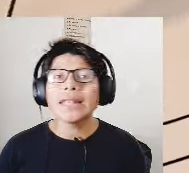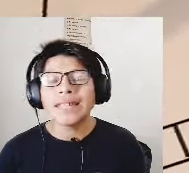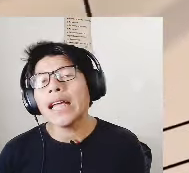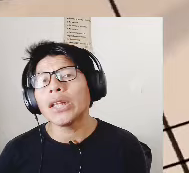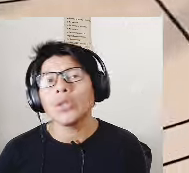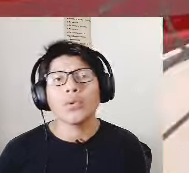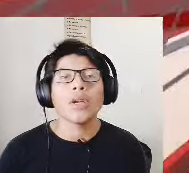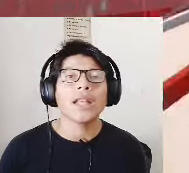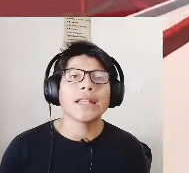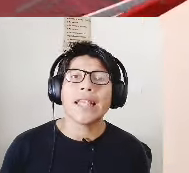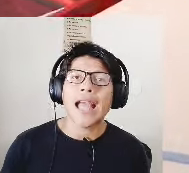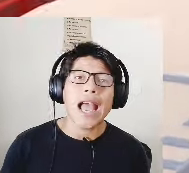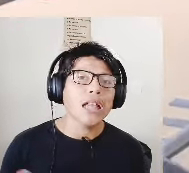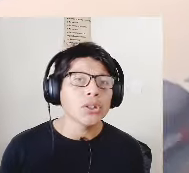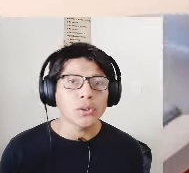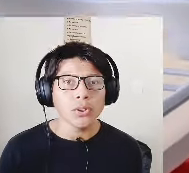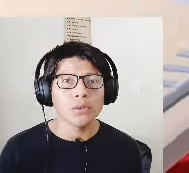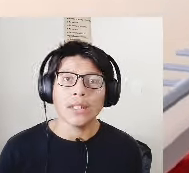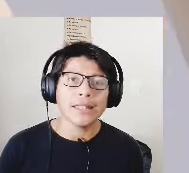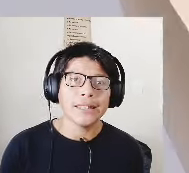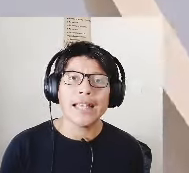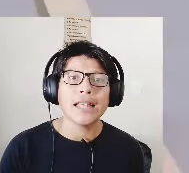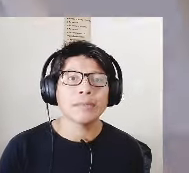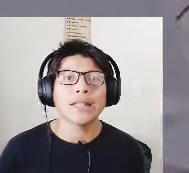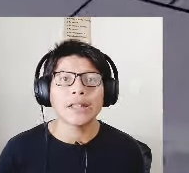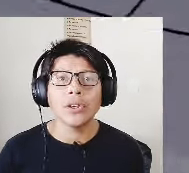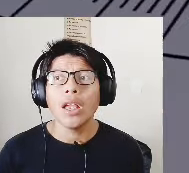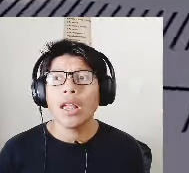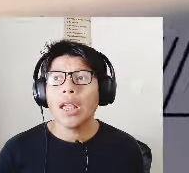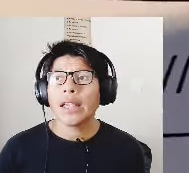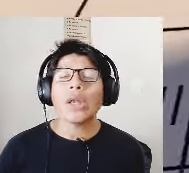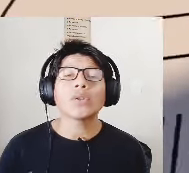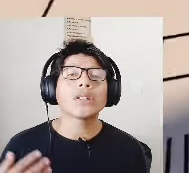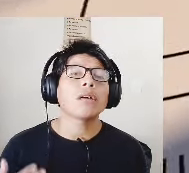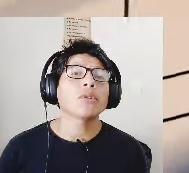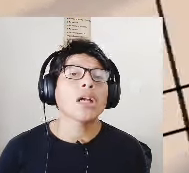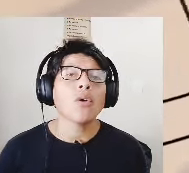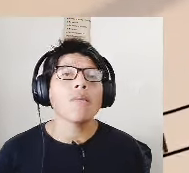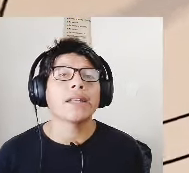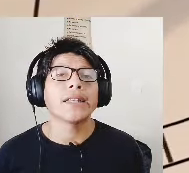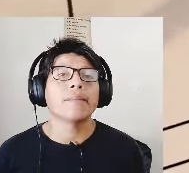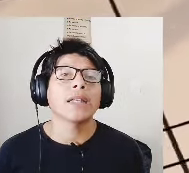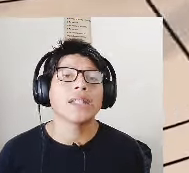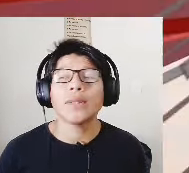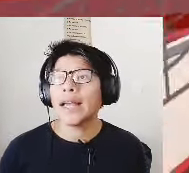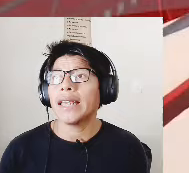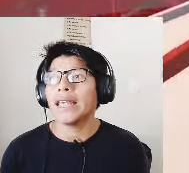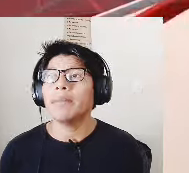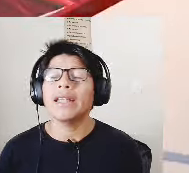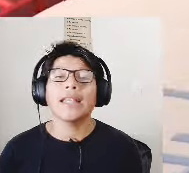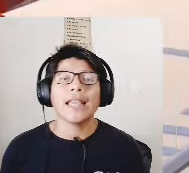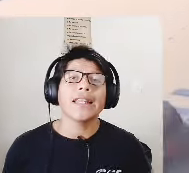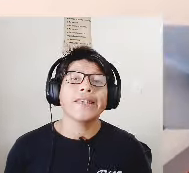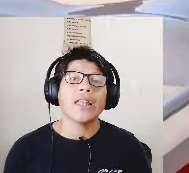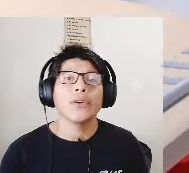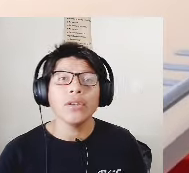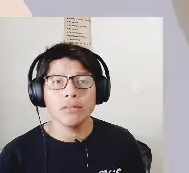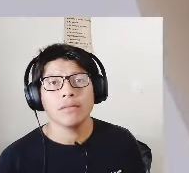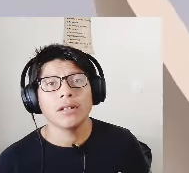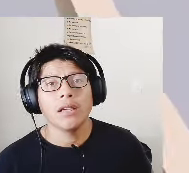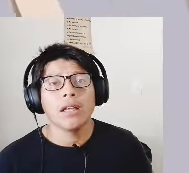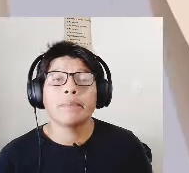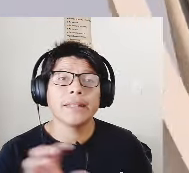pasaron diciendo durante años, durante esta administración, que nos íbamos a convertir en Venezuela. Y miren el día